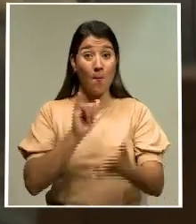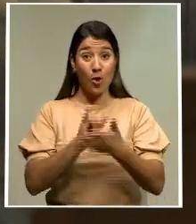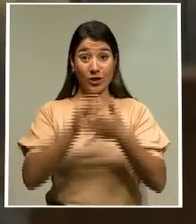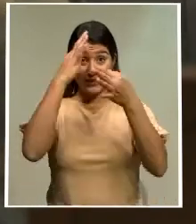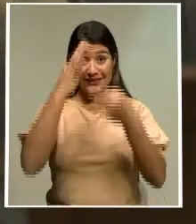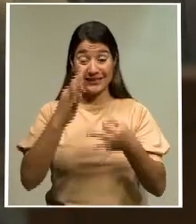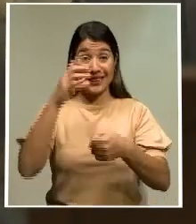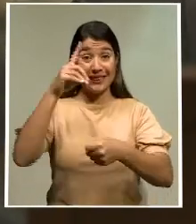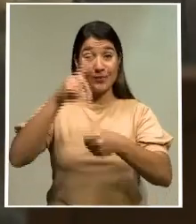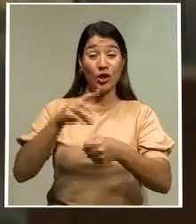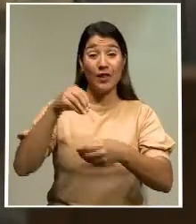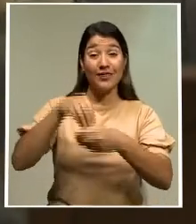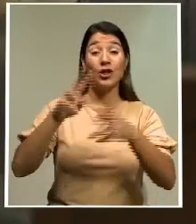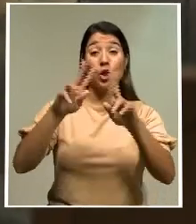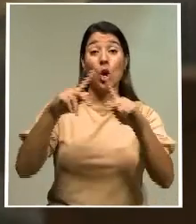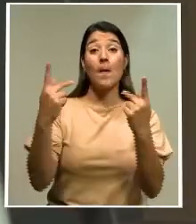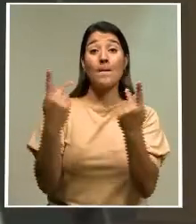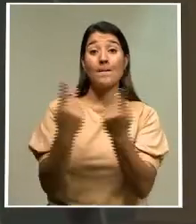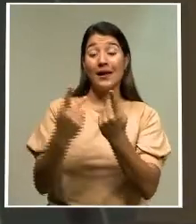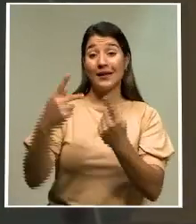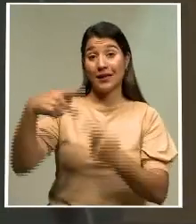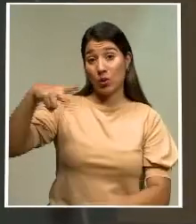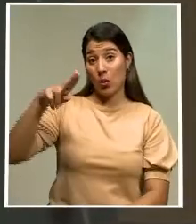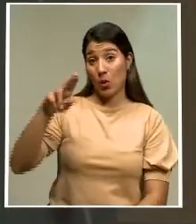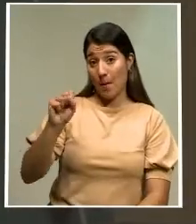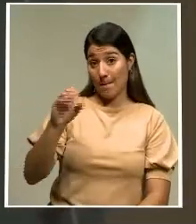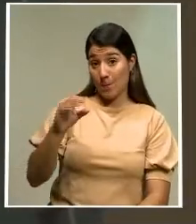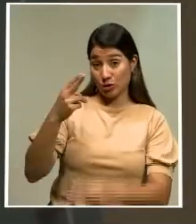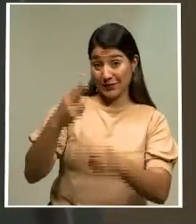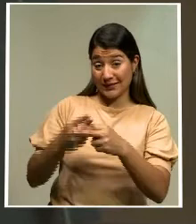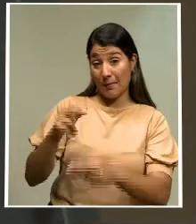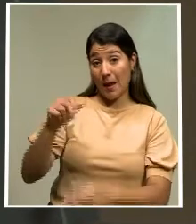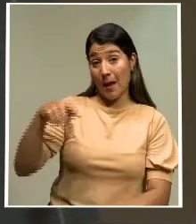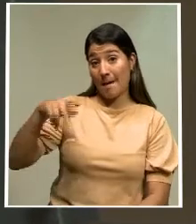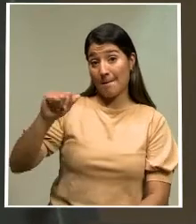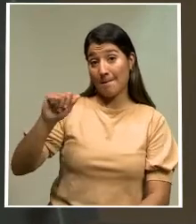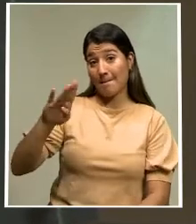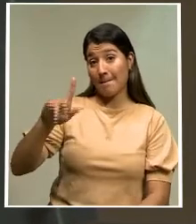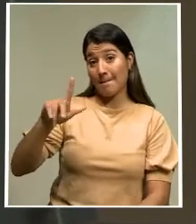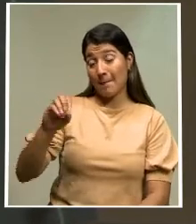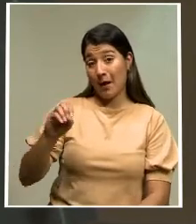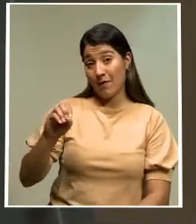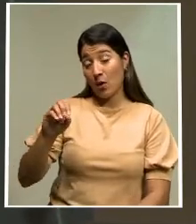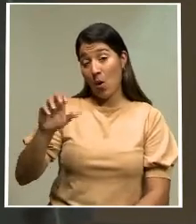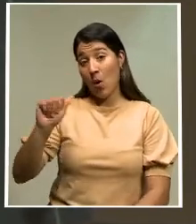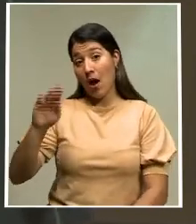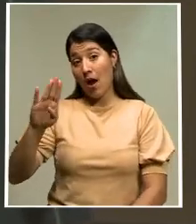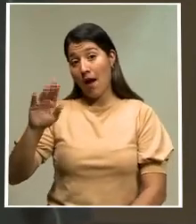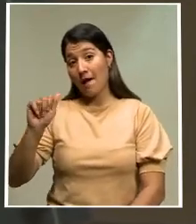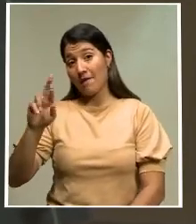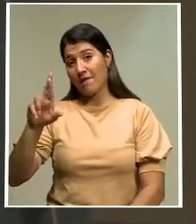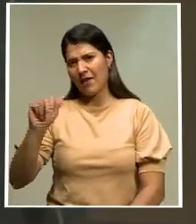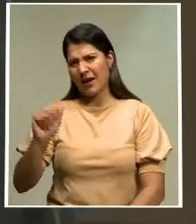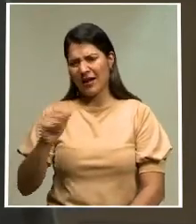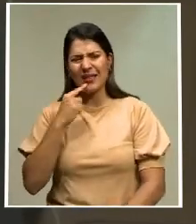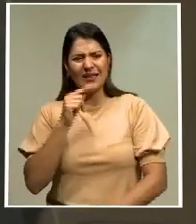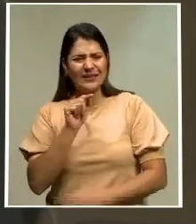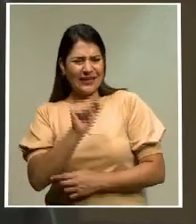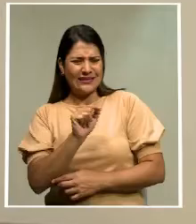decisión, el diputado del Partido Unidad Social Cristiana, Pablo Heriberto Barca, calificó como un berrinche del gobierno esta